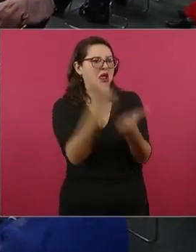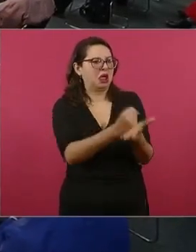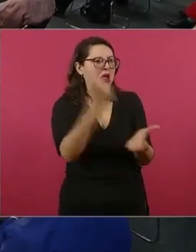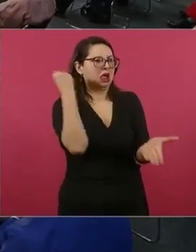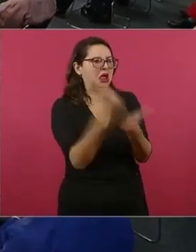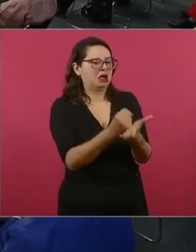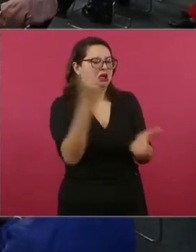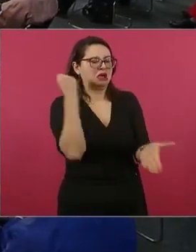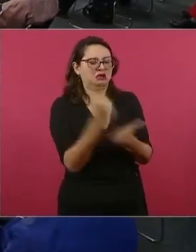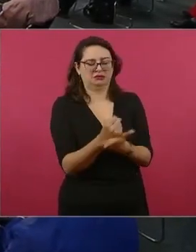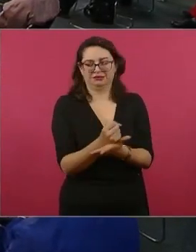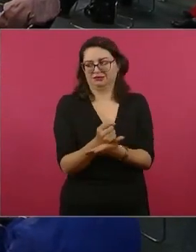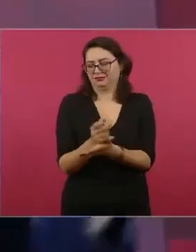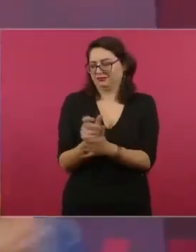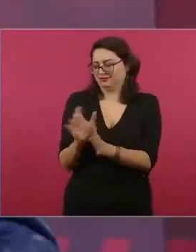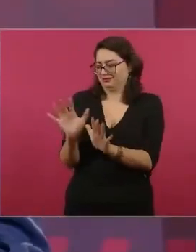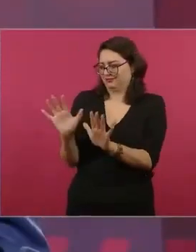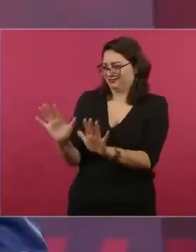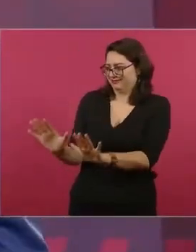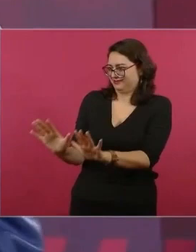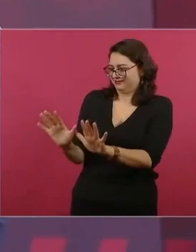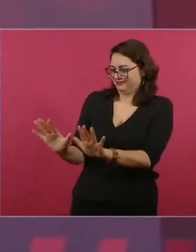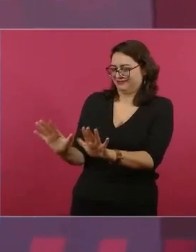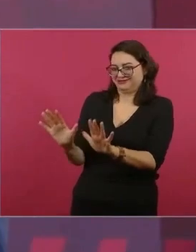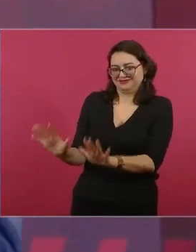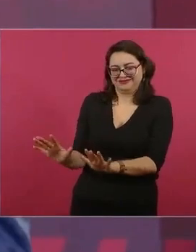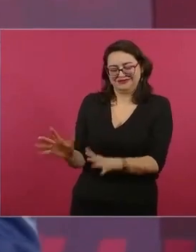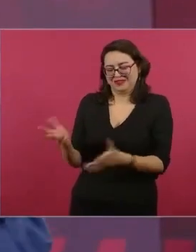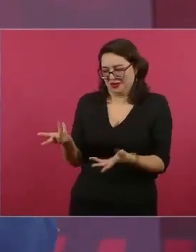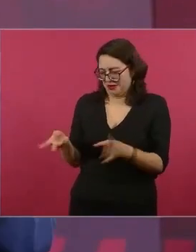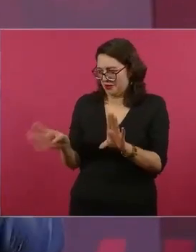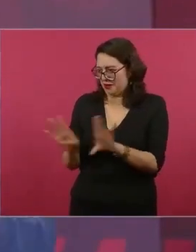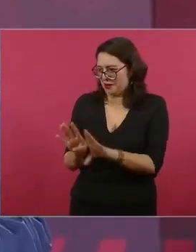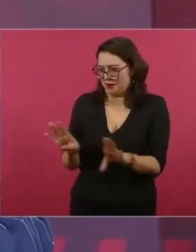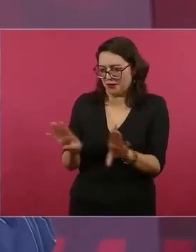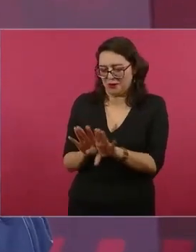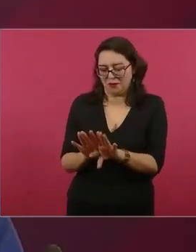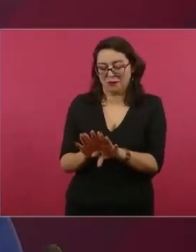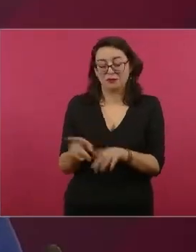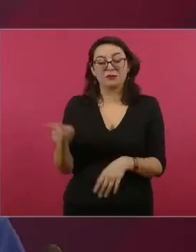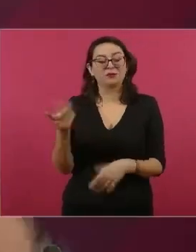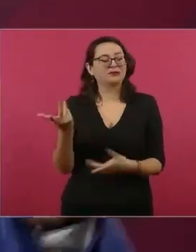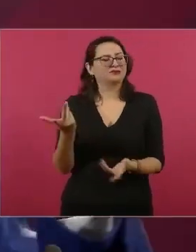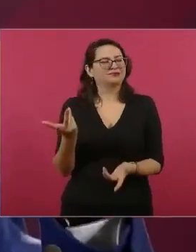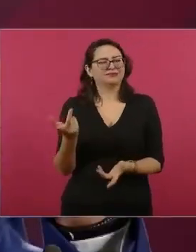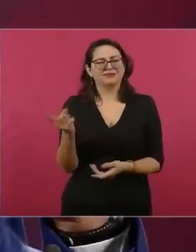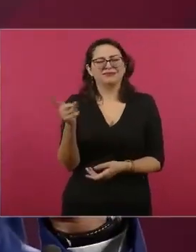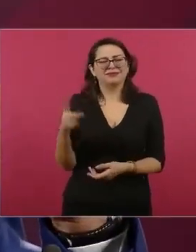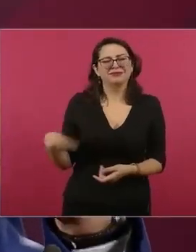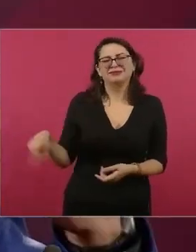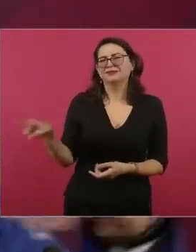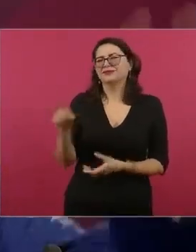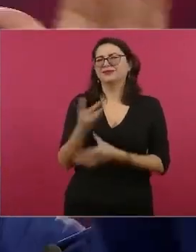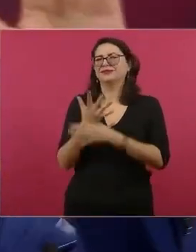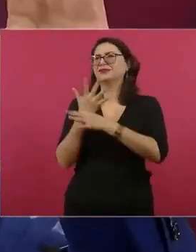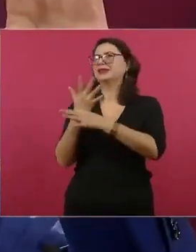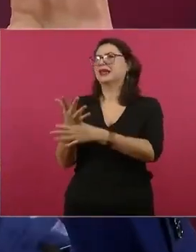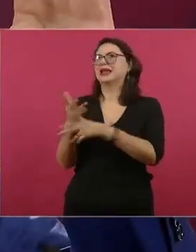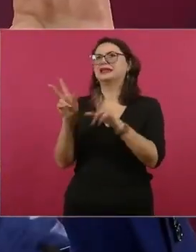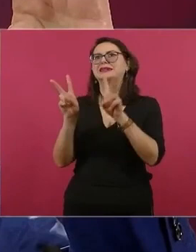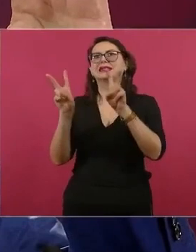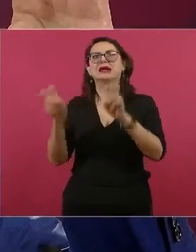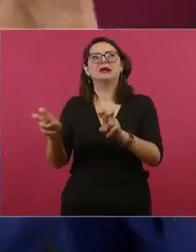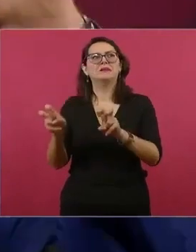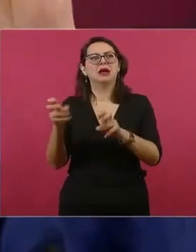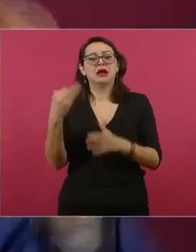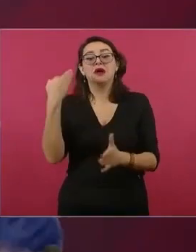agentes policiacos a su vez después incluyó primero fueron los policías y luego ya se incluyó a los otros tres funcionarios que participan a su vez